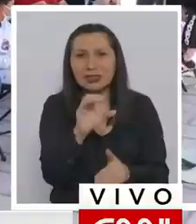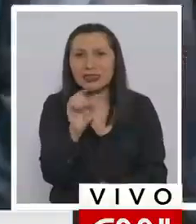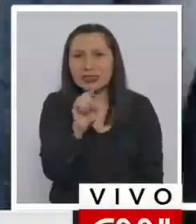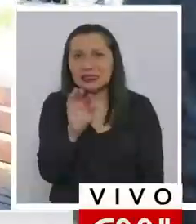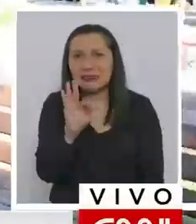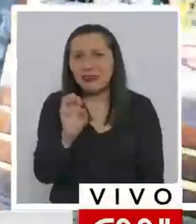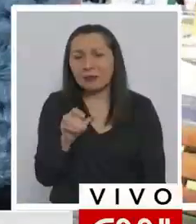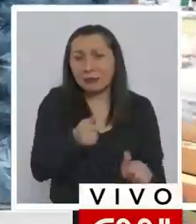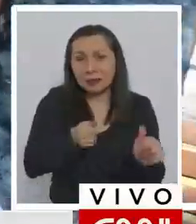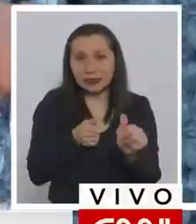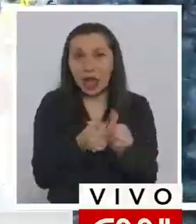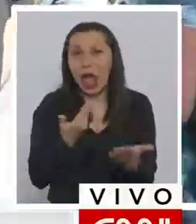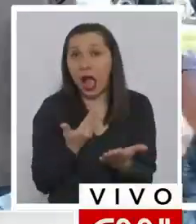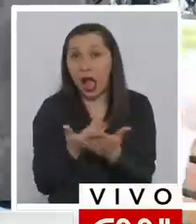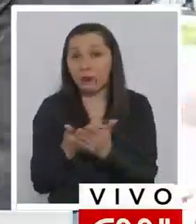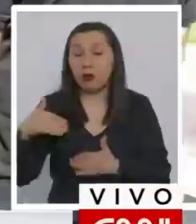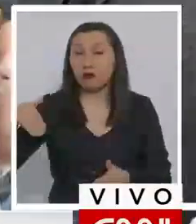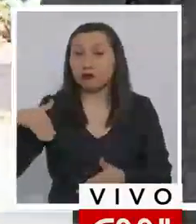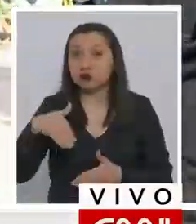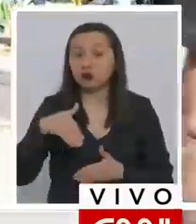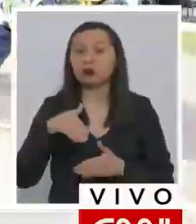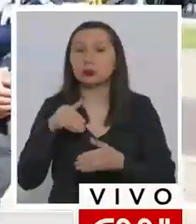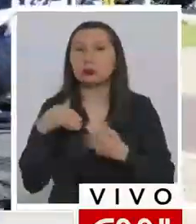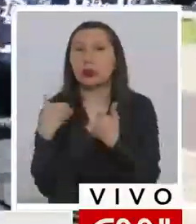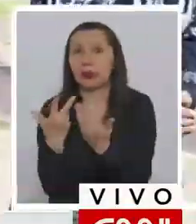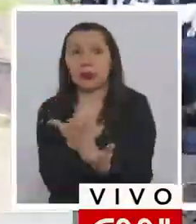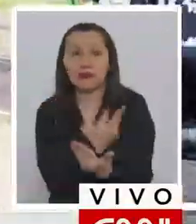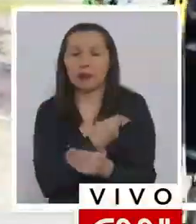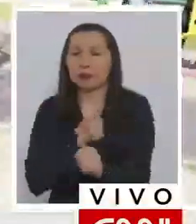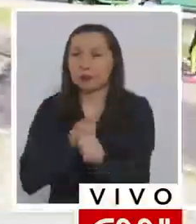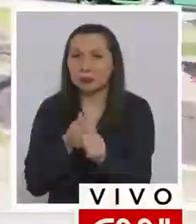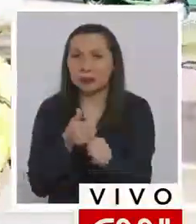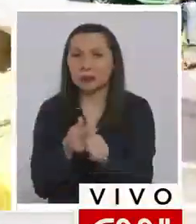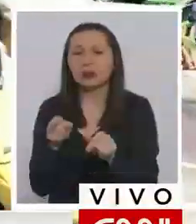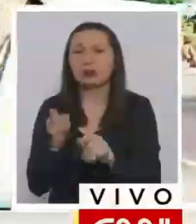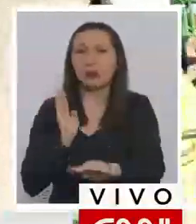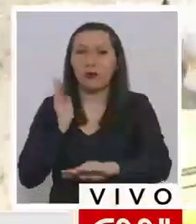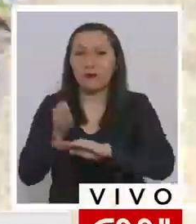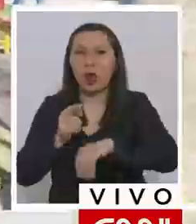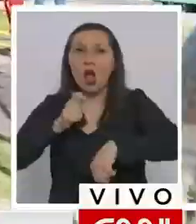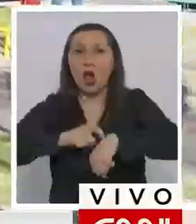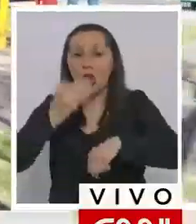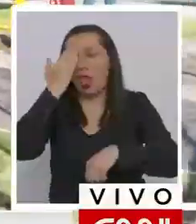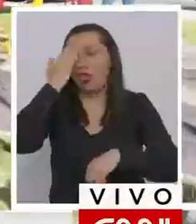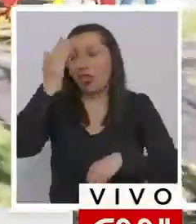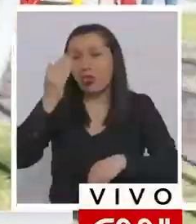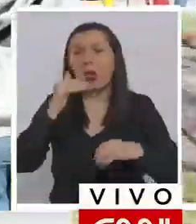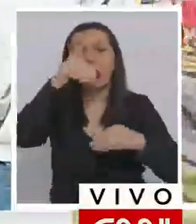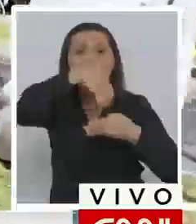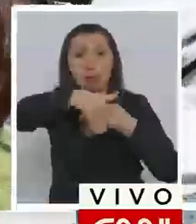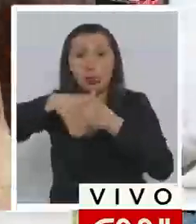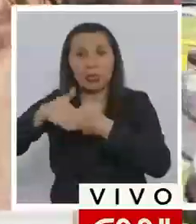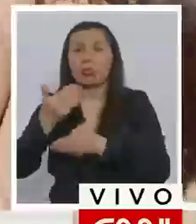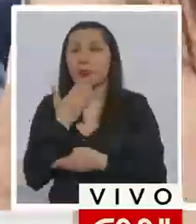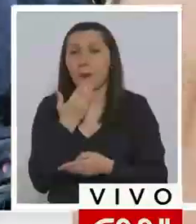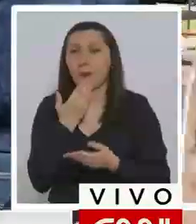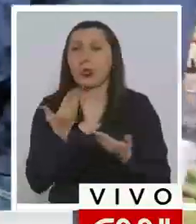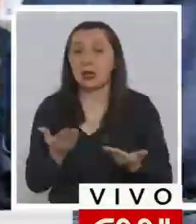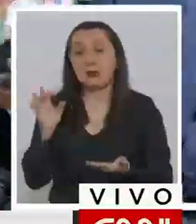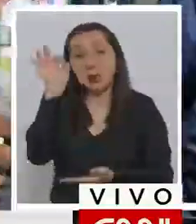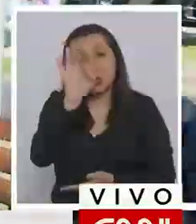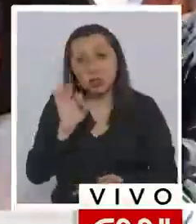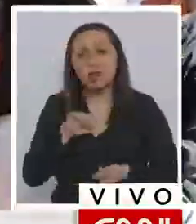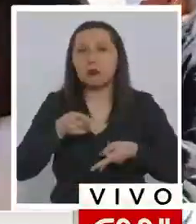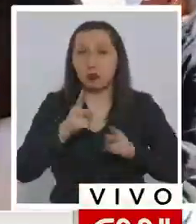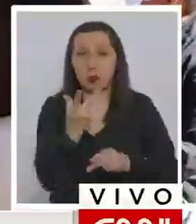desde Santiago con sus respectivos equipos de salud, con 10 funcionarios en total para incentivar esta dosis